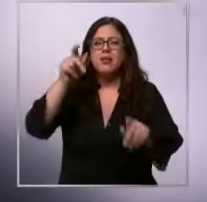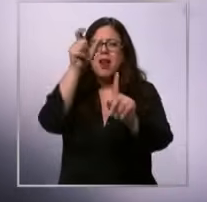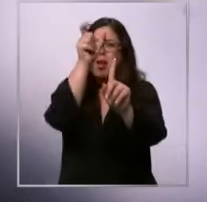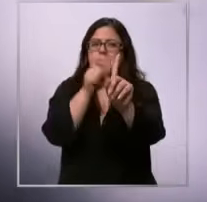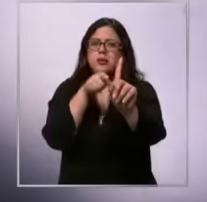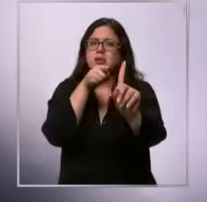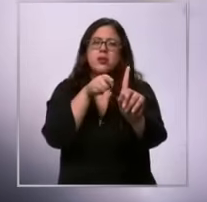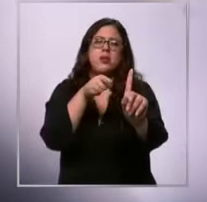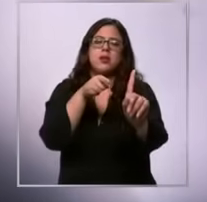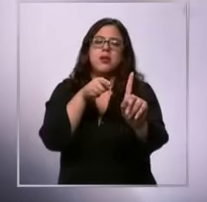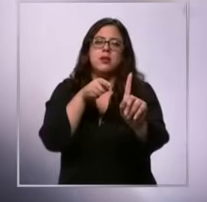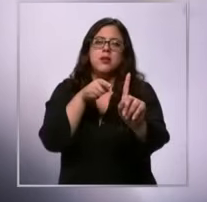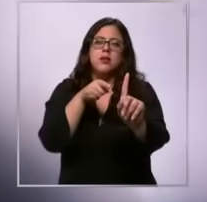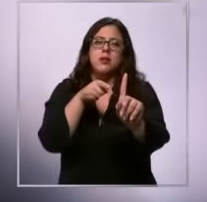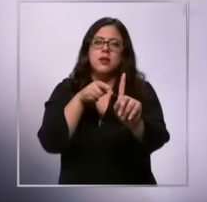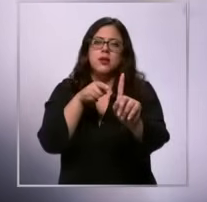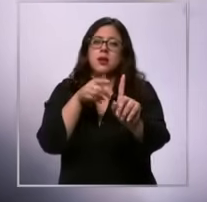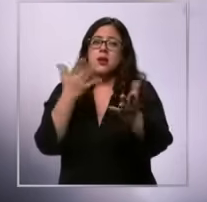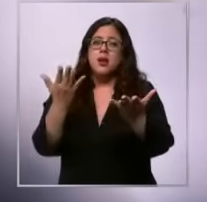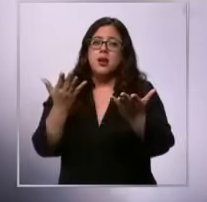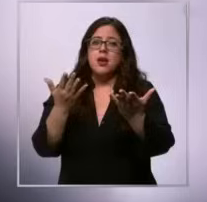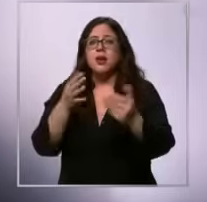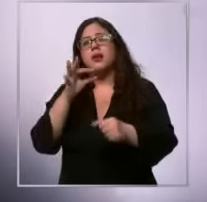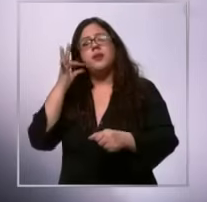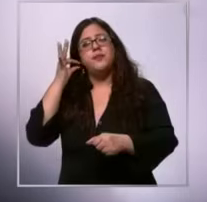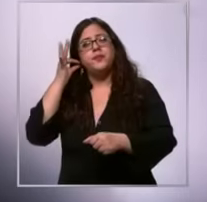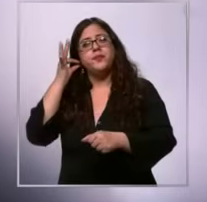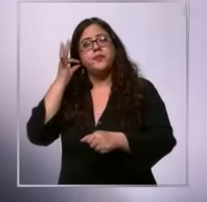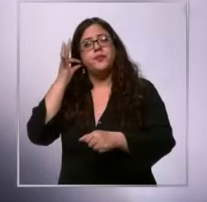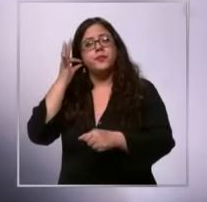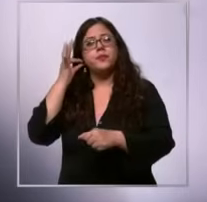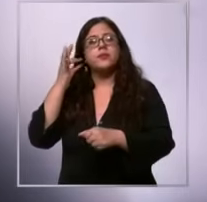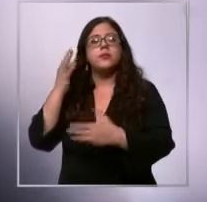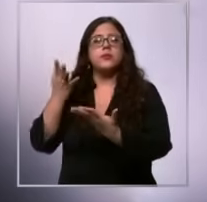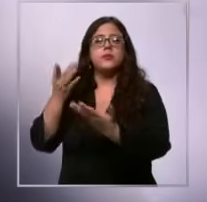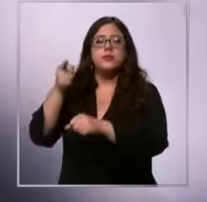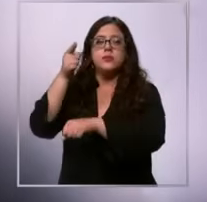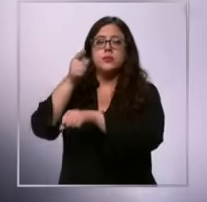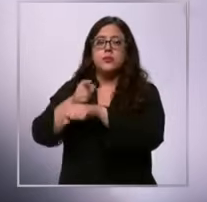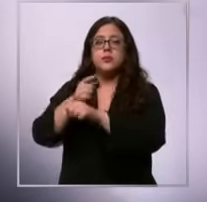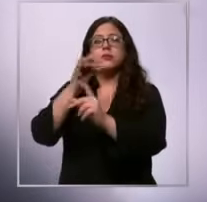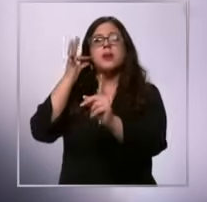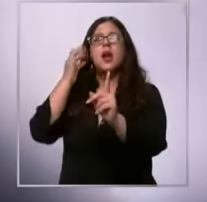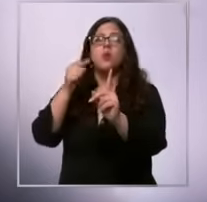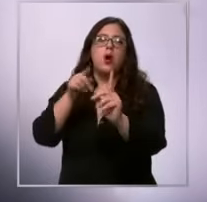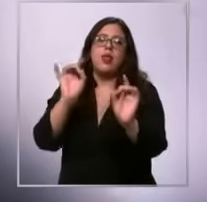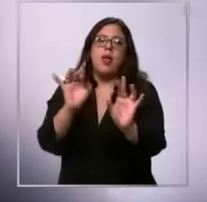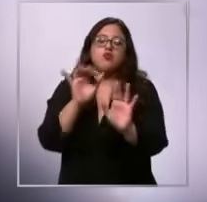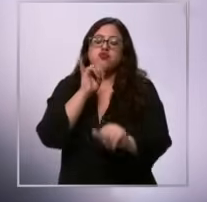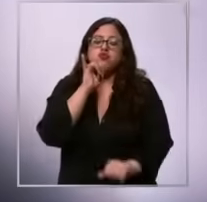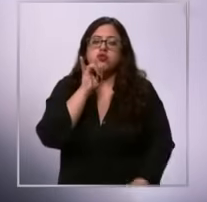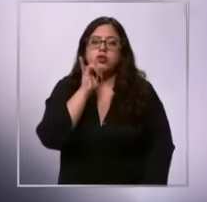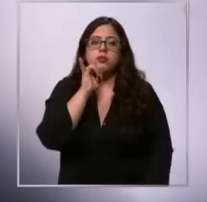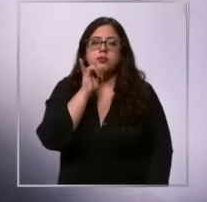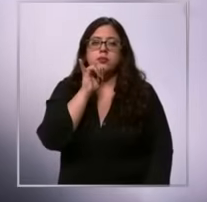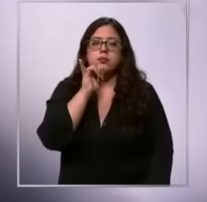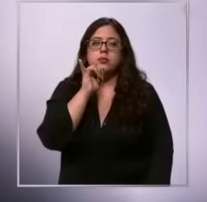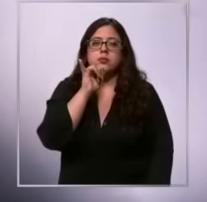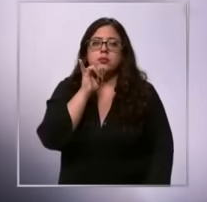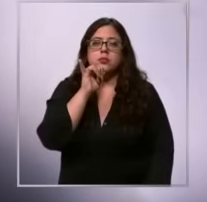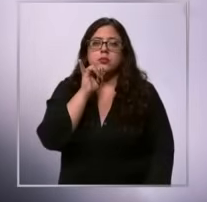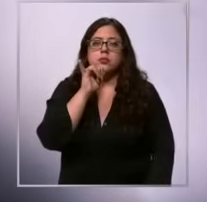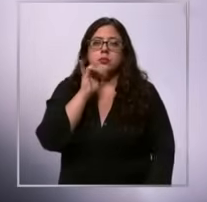persona para que la señora haya mandado a hacerle eso a la mujer que estaba ahí. O sea, uno sale con el